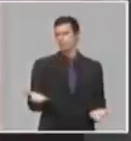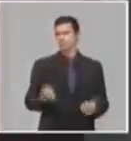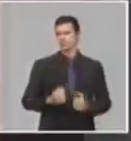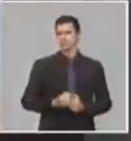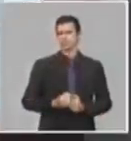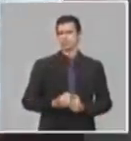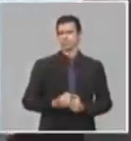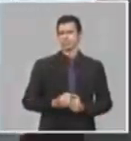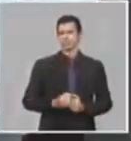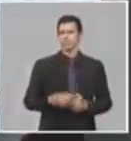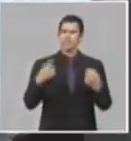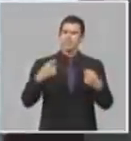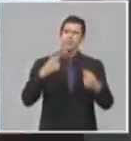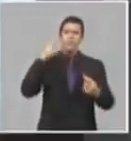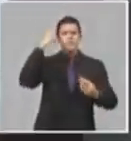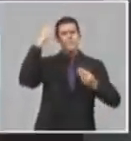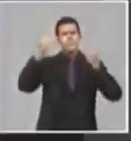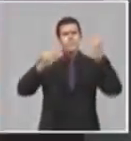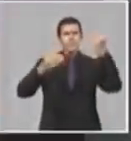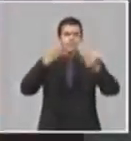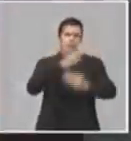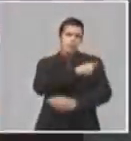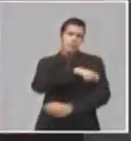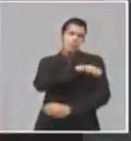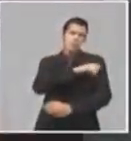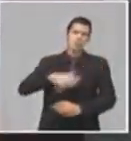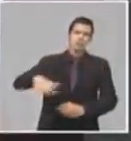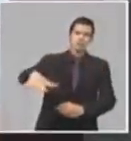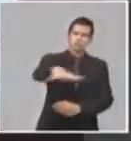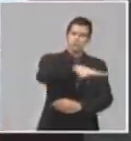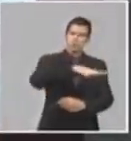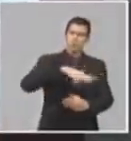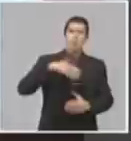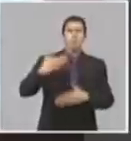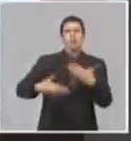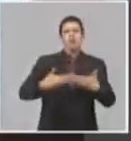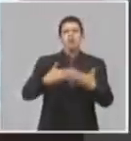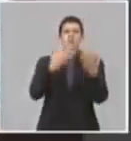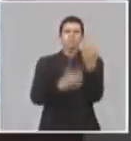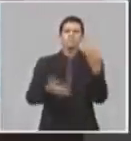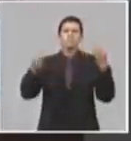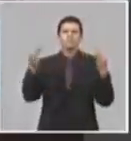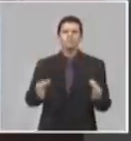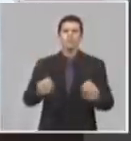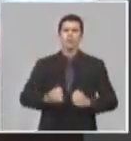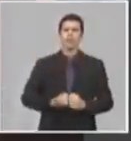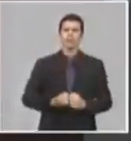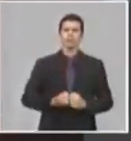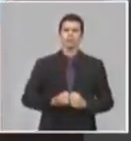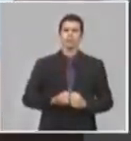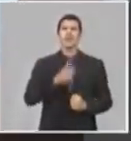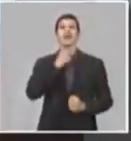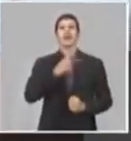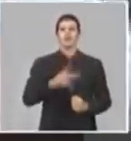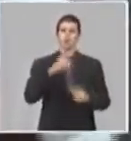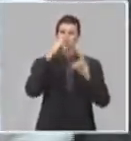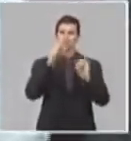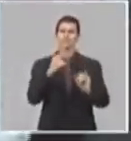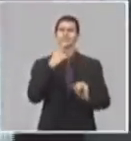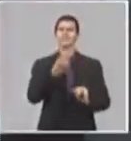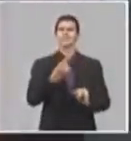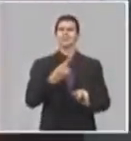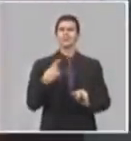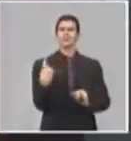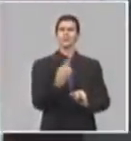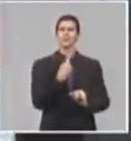maldad? Y es las cosas que tenemos que saber explicar bien. Que han dicho que vamos a cerrar las tiendas en CUC y que van a quedar nada más que tiendas en